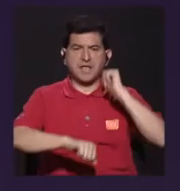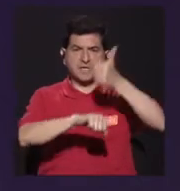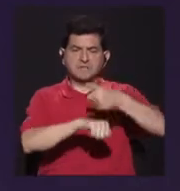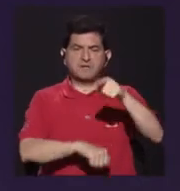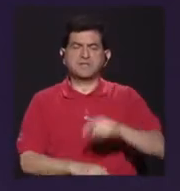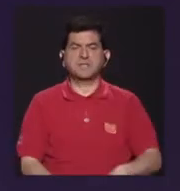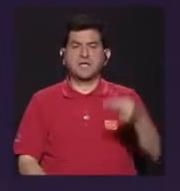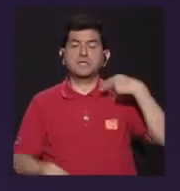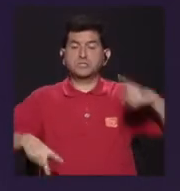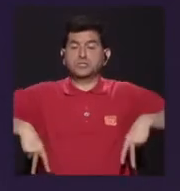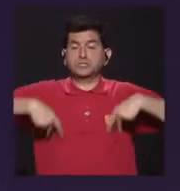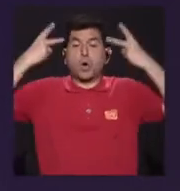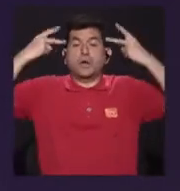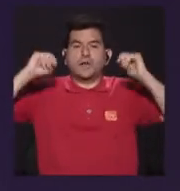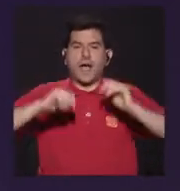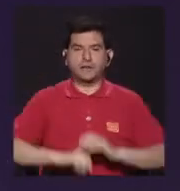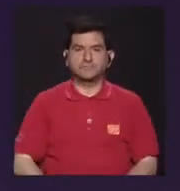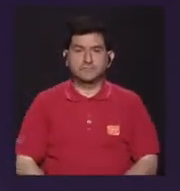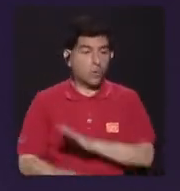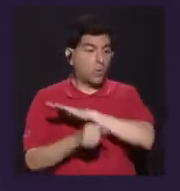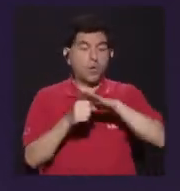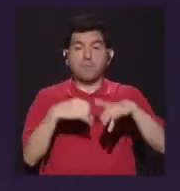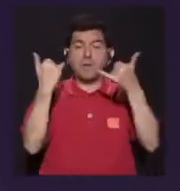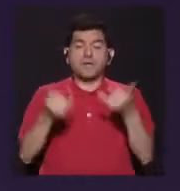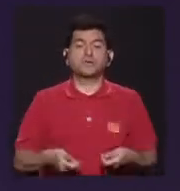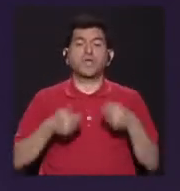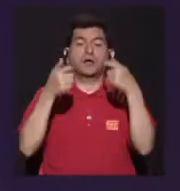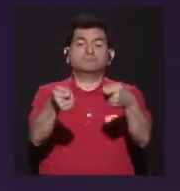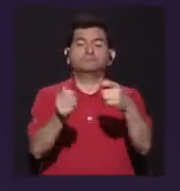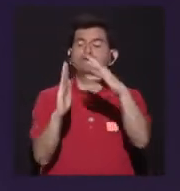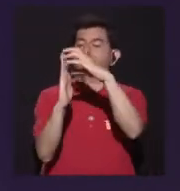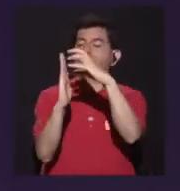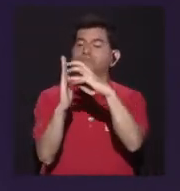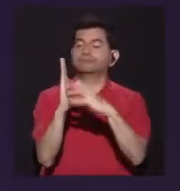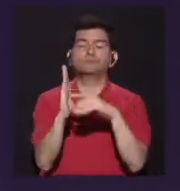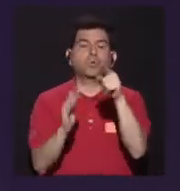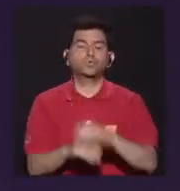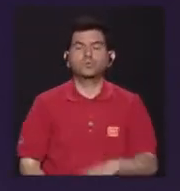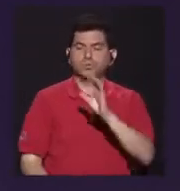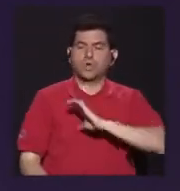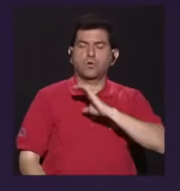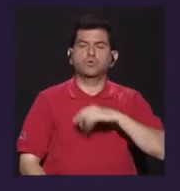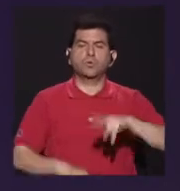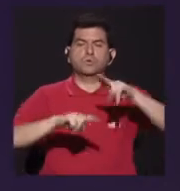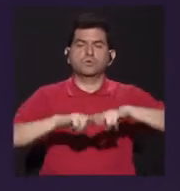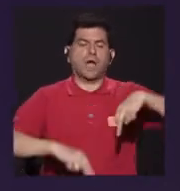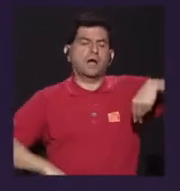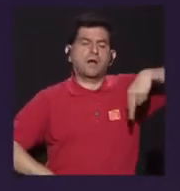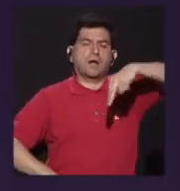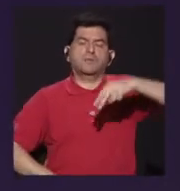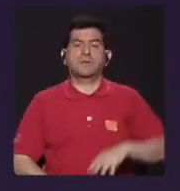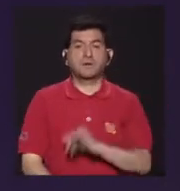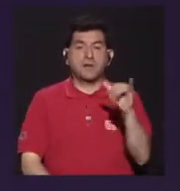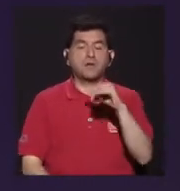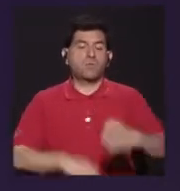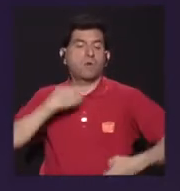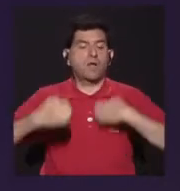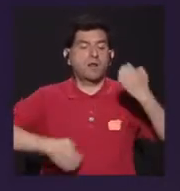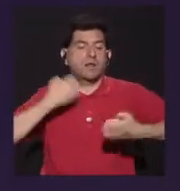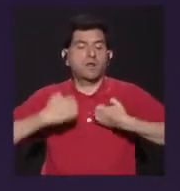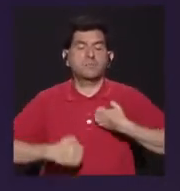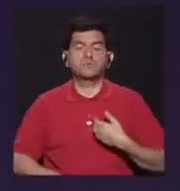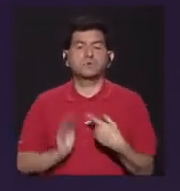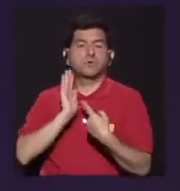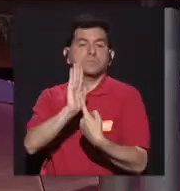historia de vida, digamos, casi que la historia completa, te dan un guión de cómo tenés que comportarte, hasta cómo sentarte, caminar, incluso qué emociones